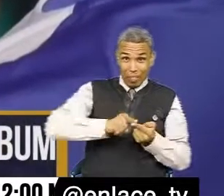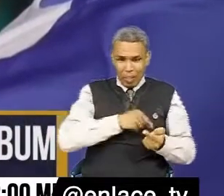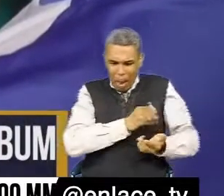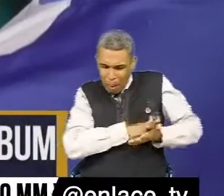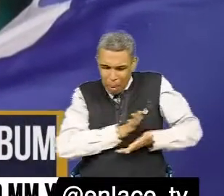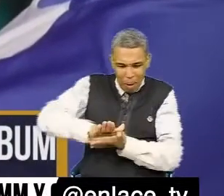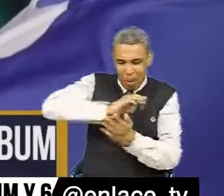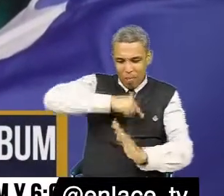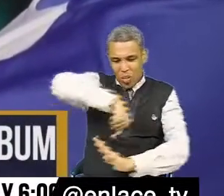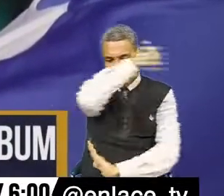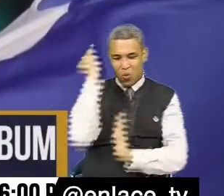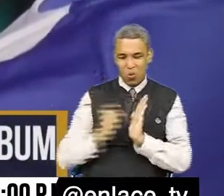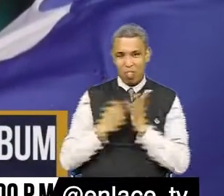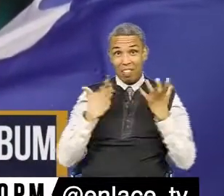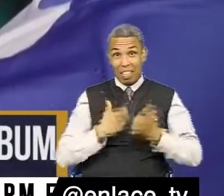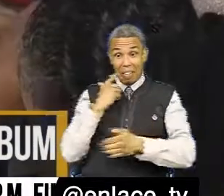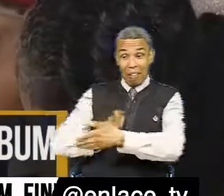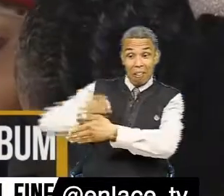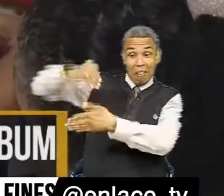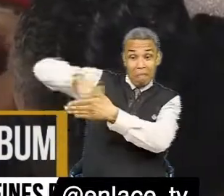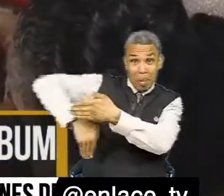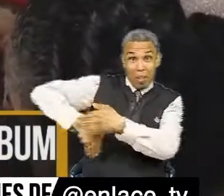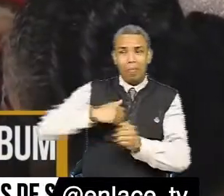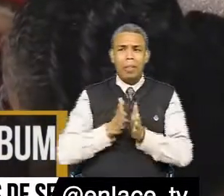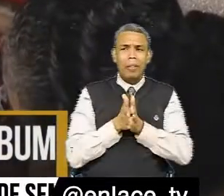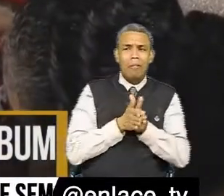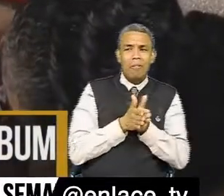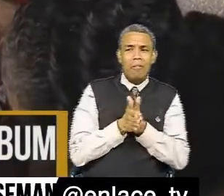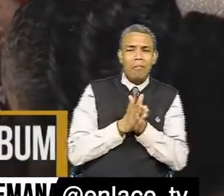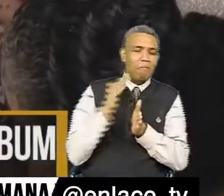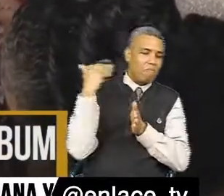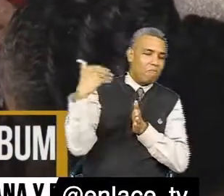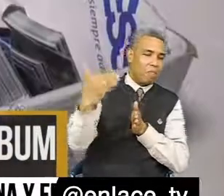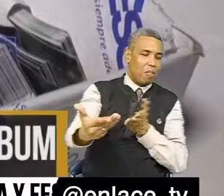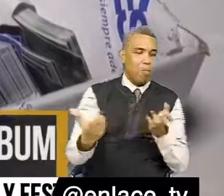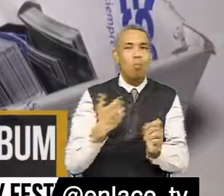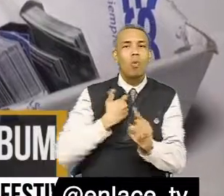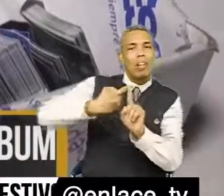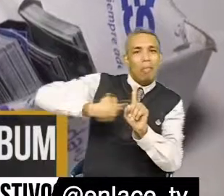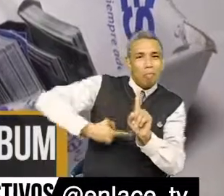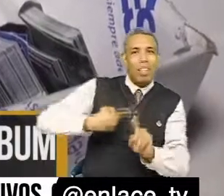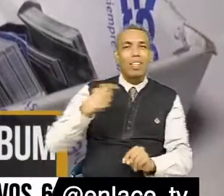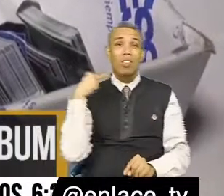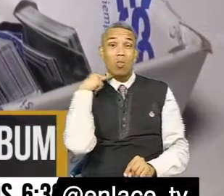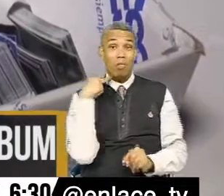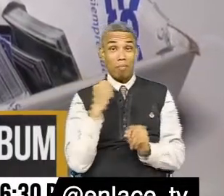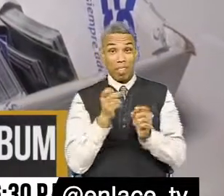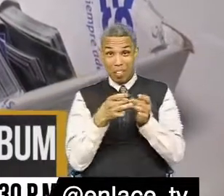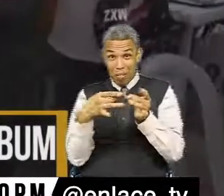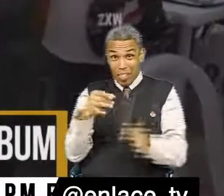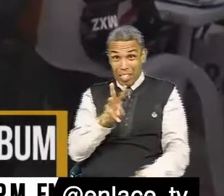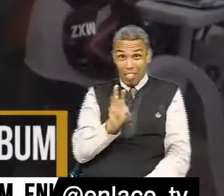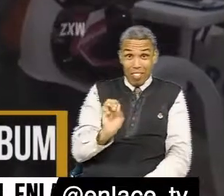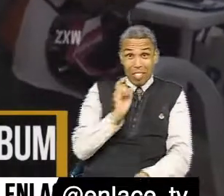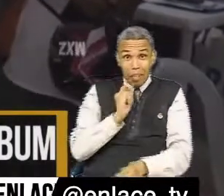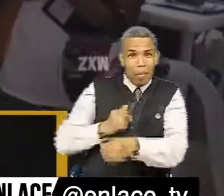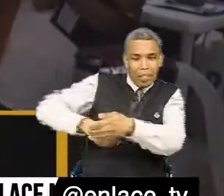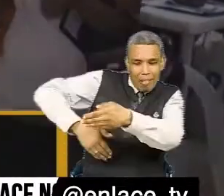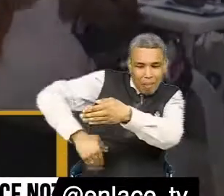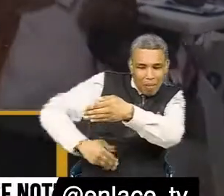y ser el feliz ganador del carro cero kilómetros que se entregará el próximo 30 de noviembre un evento que nunca se había visto en